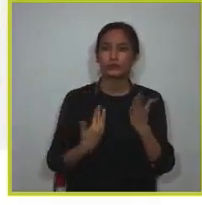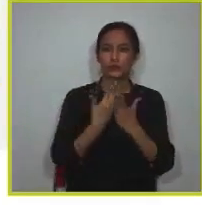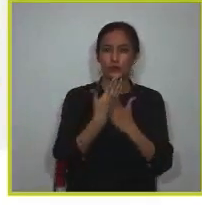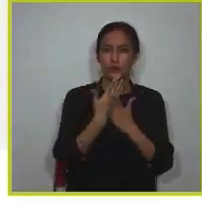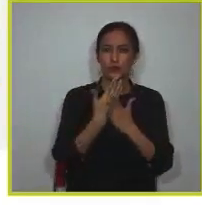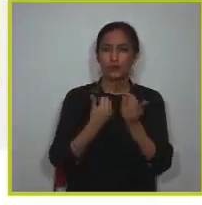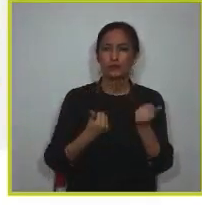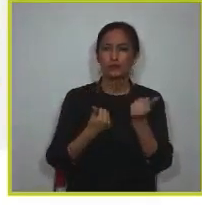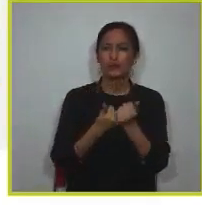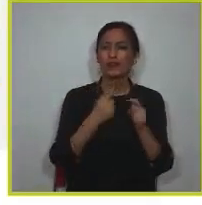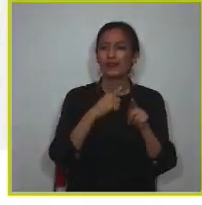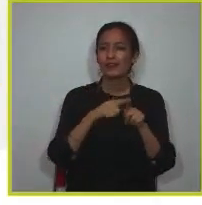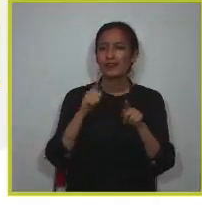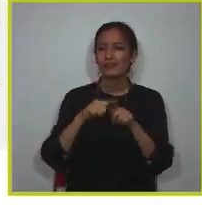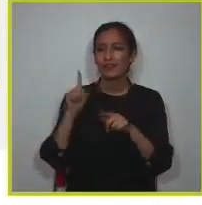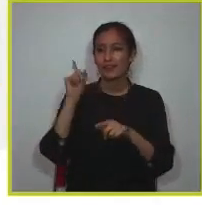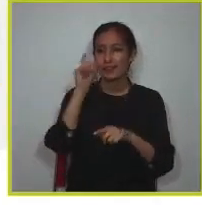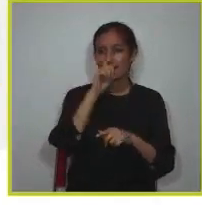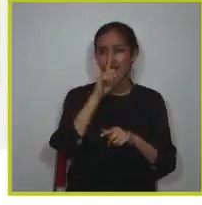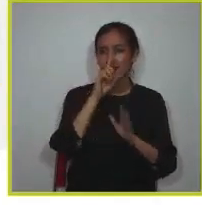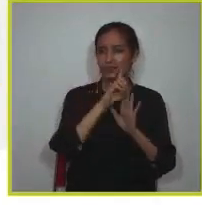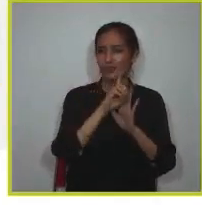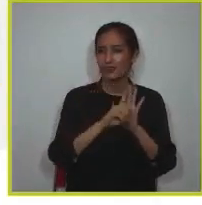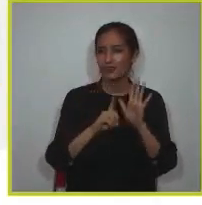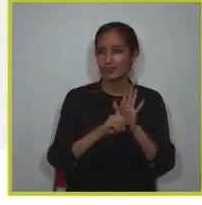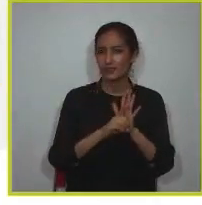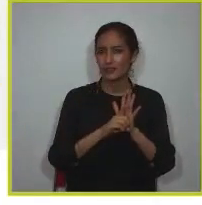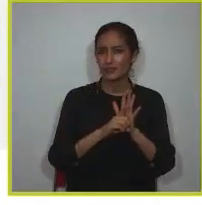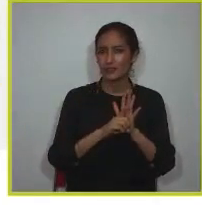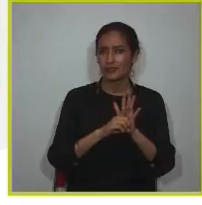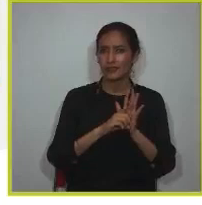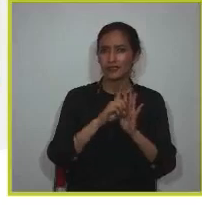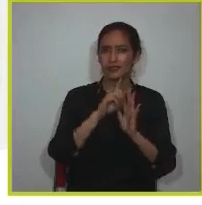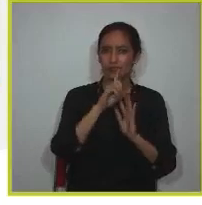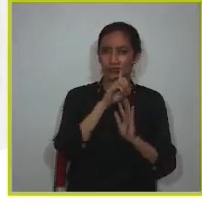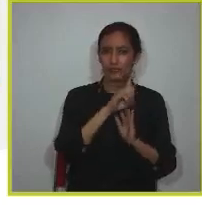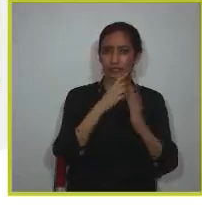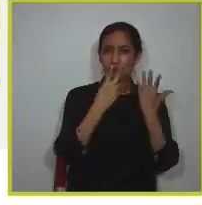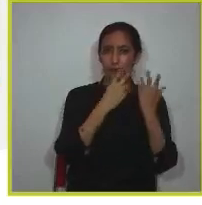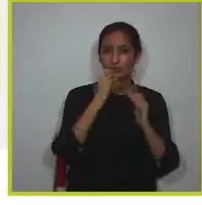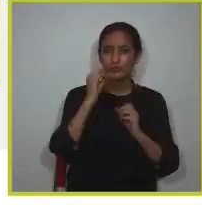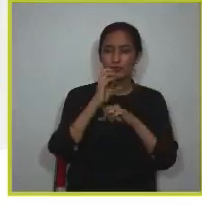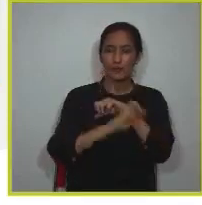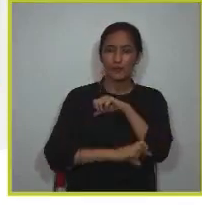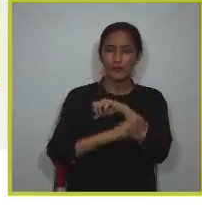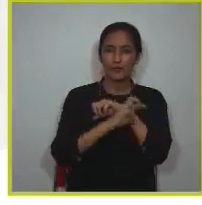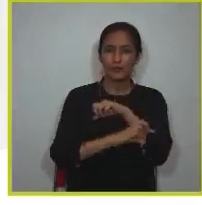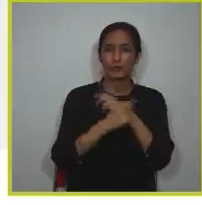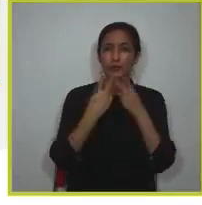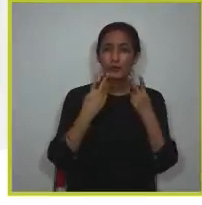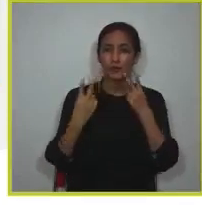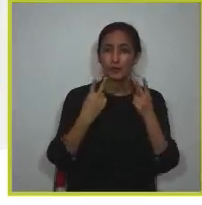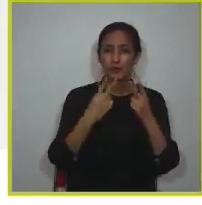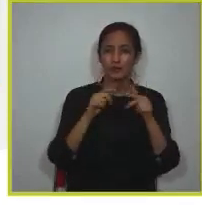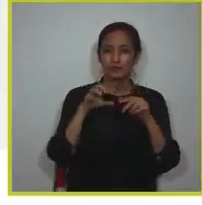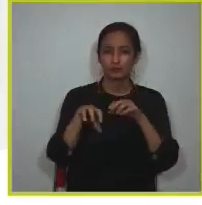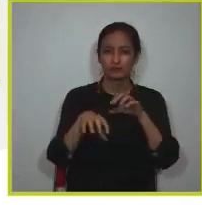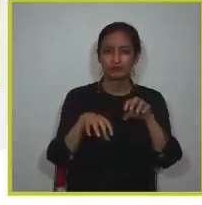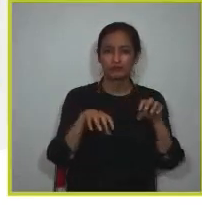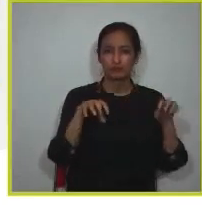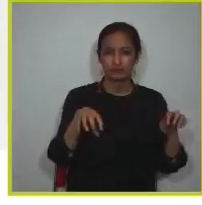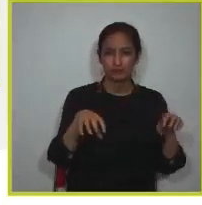los retos más complejos del desarrollo en los más de 170 países donde el sistema está presente